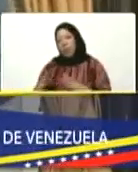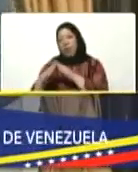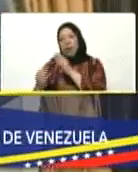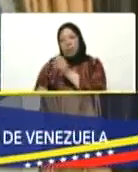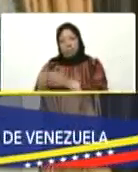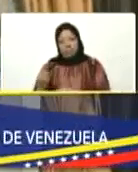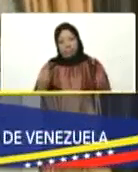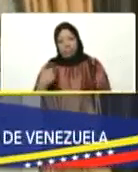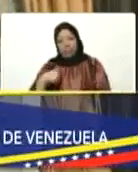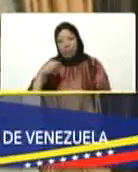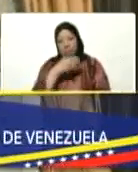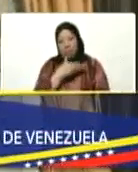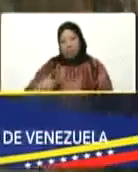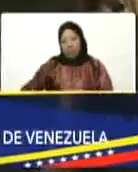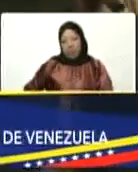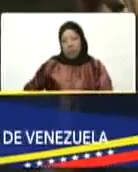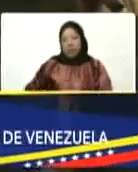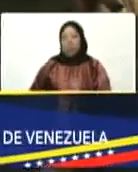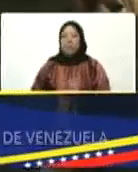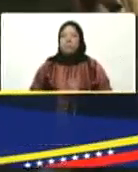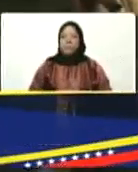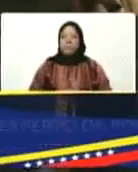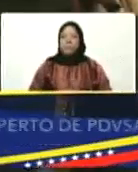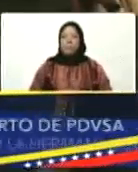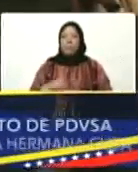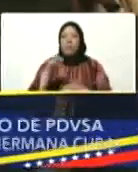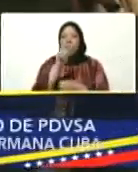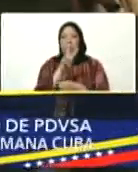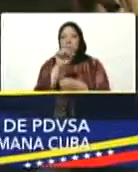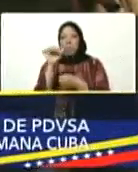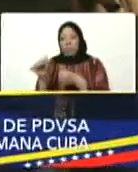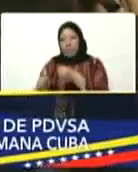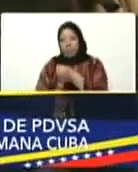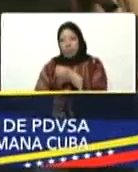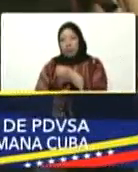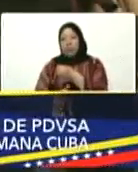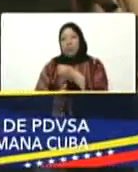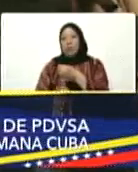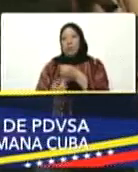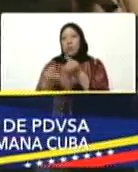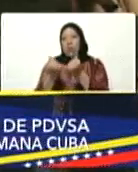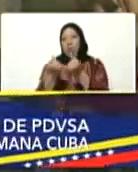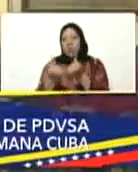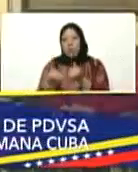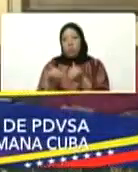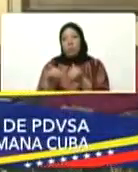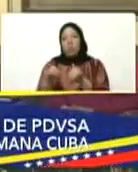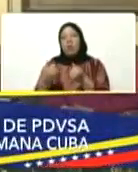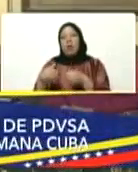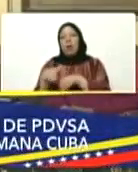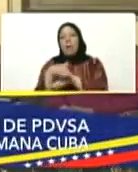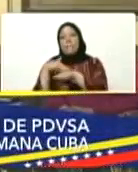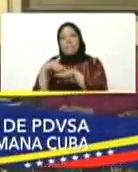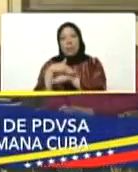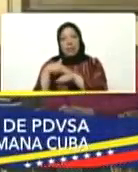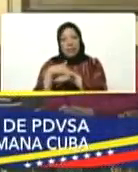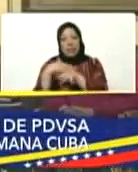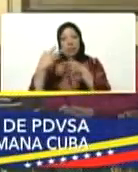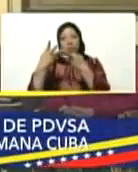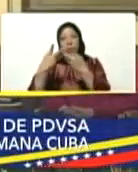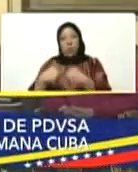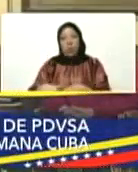presidencial, compañero vicepresidente de Economía, ministra de Petróleo, Tarek